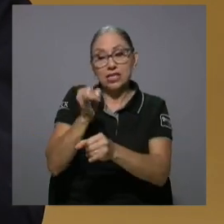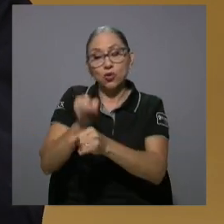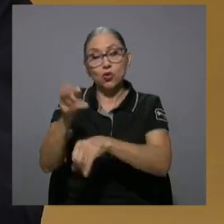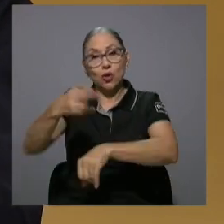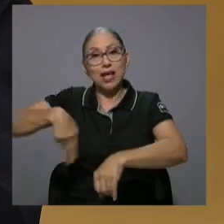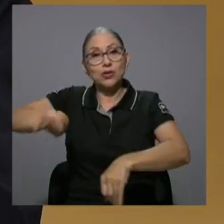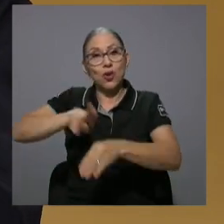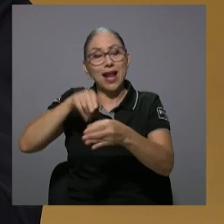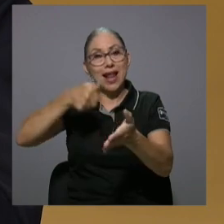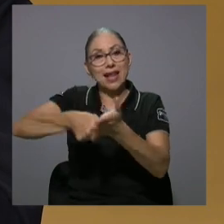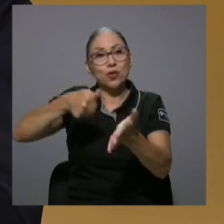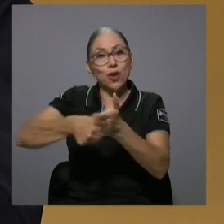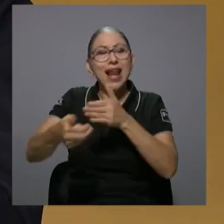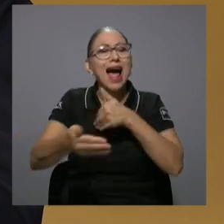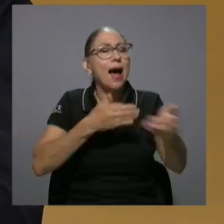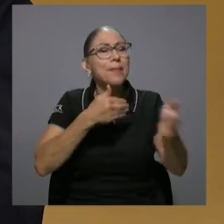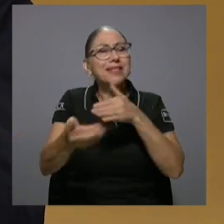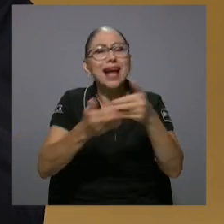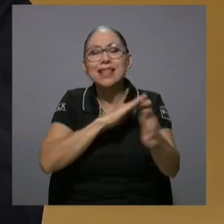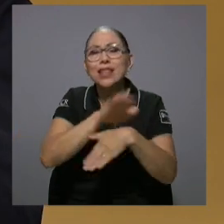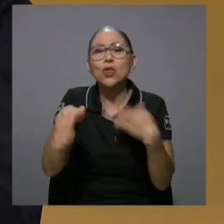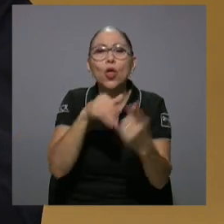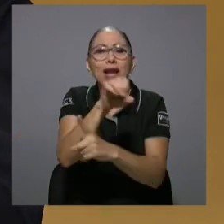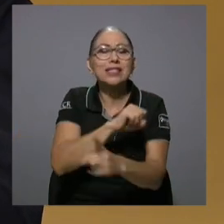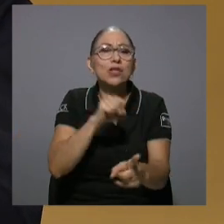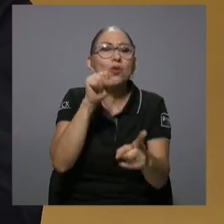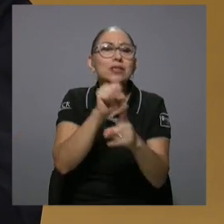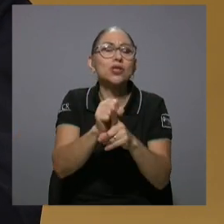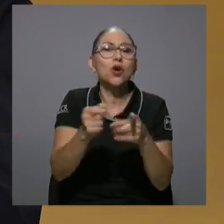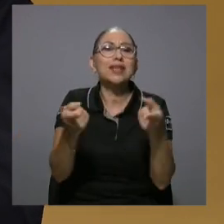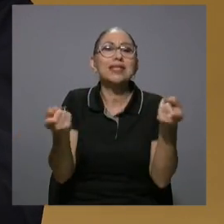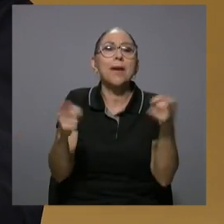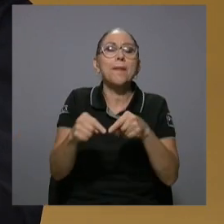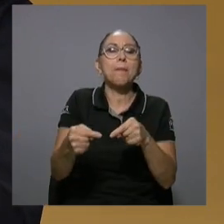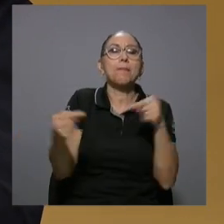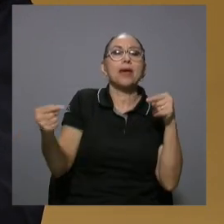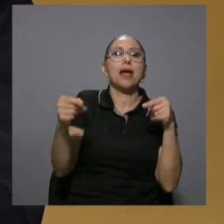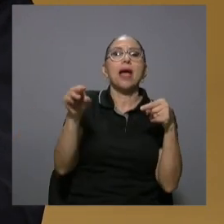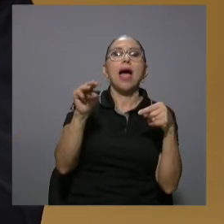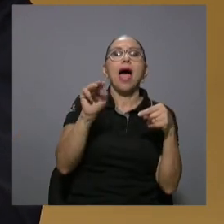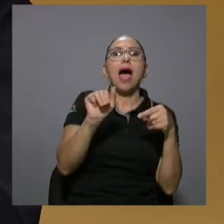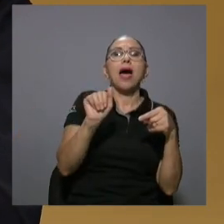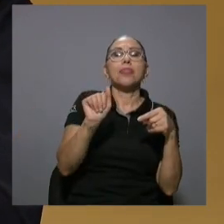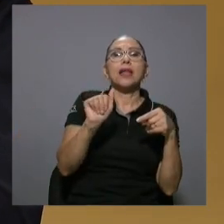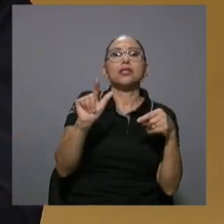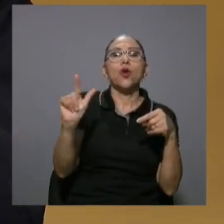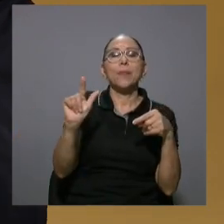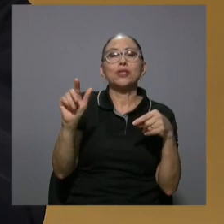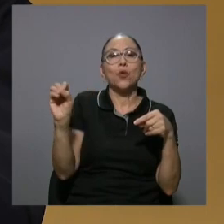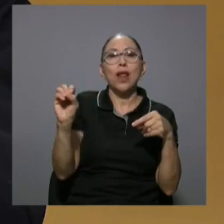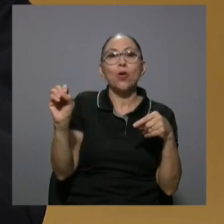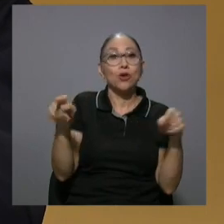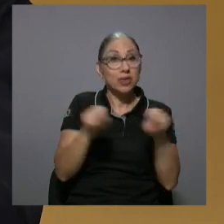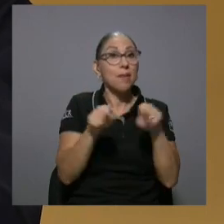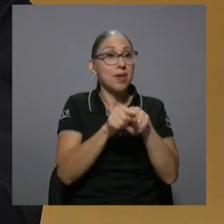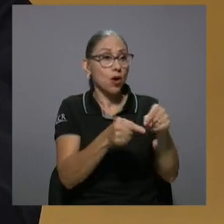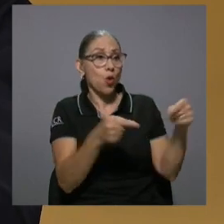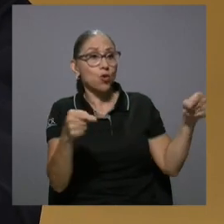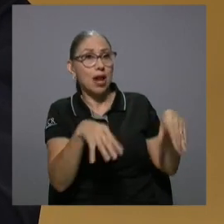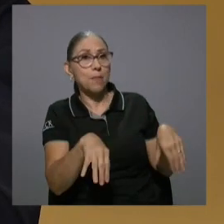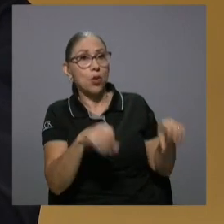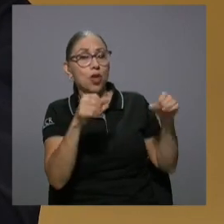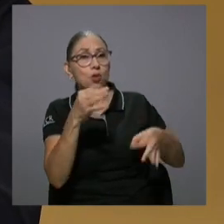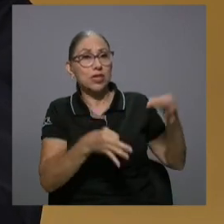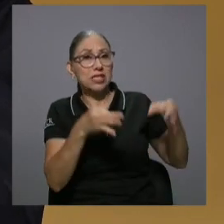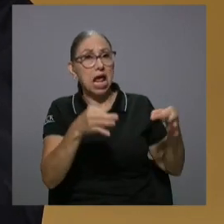pesar de todos los embates que ha hecho en su contra Andrés Manuel López Obrador, bueno, también contra el Poder Judicial, se ha mantenido y yo creo que